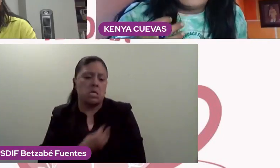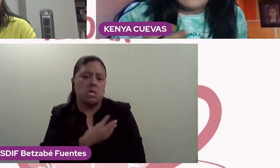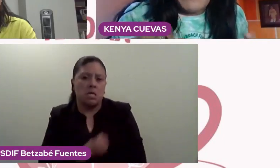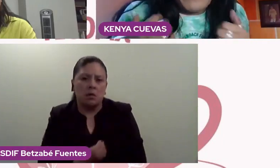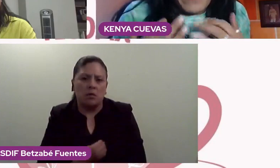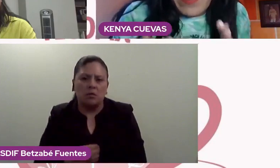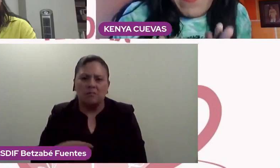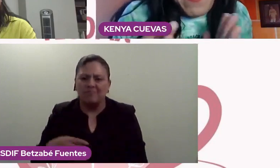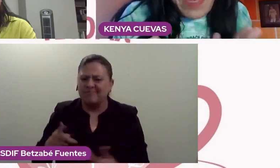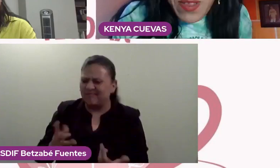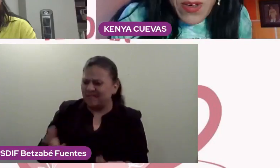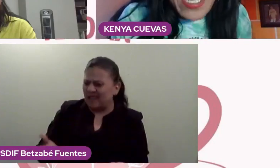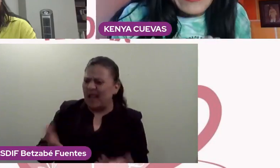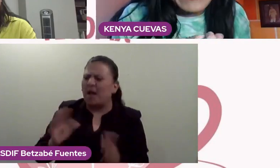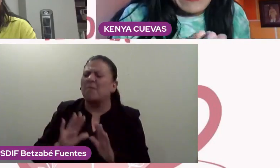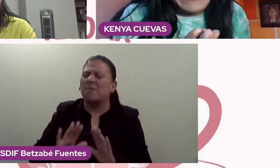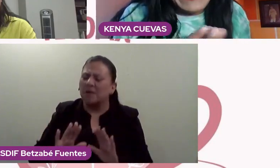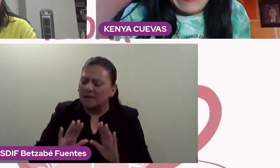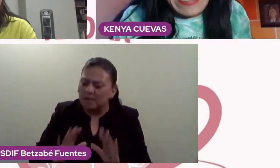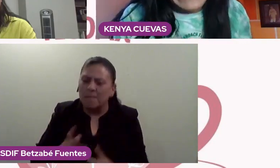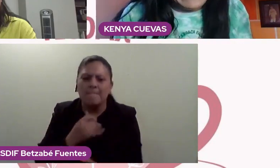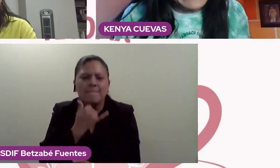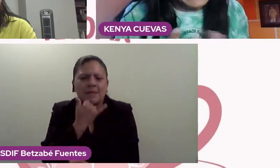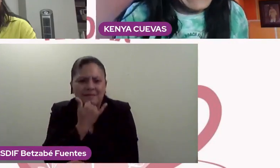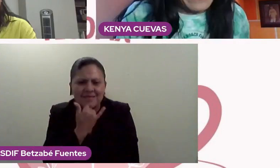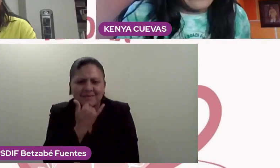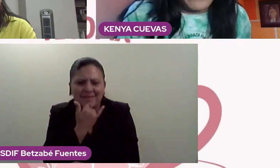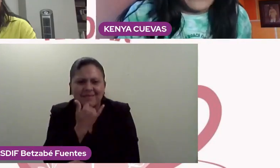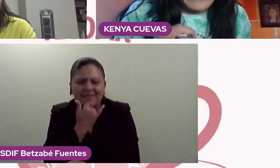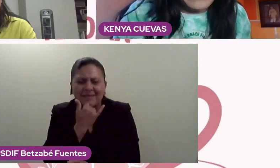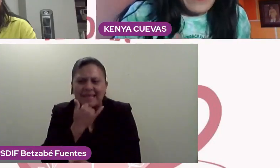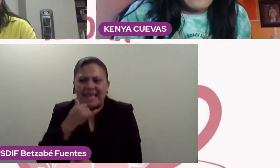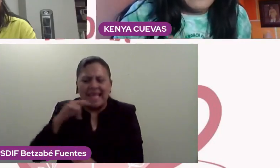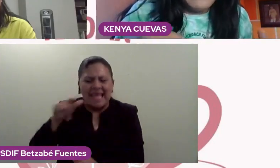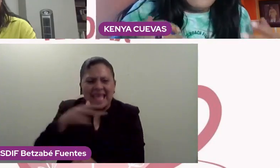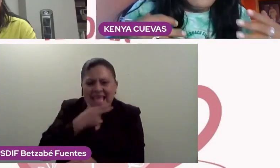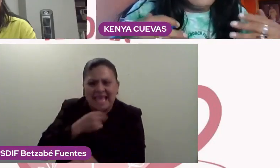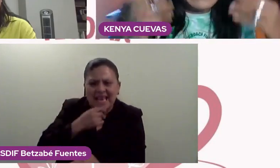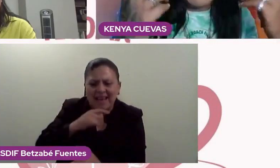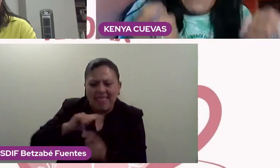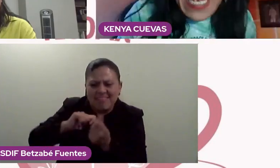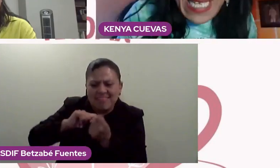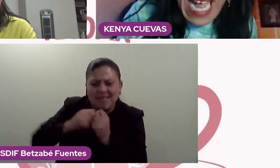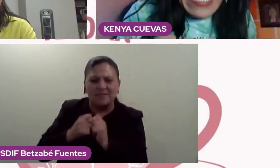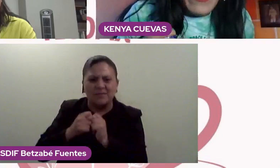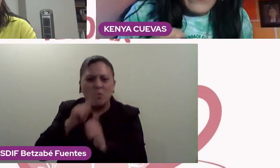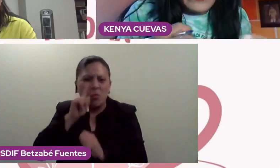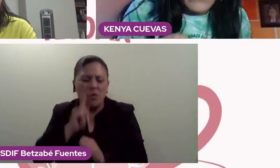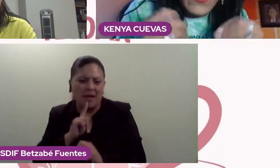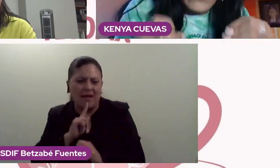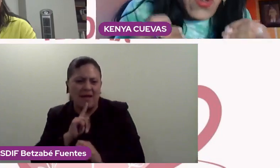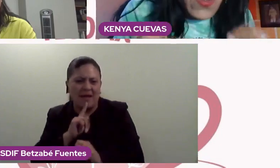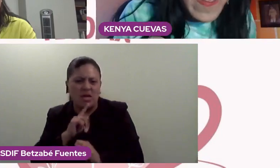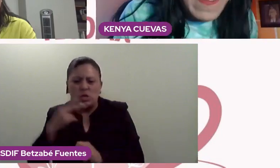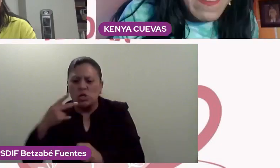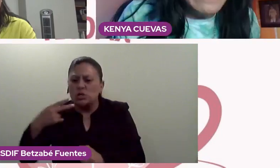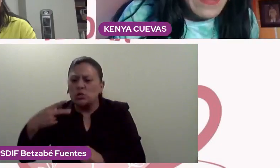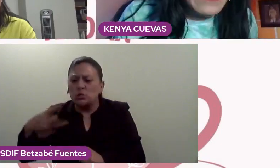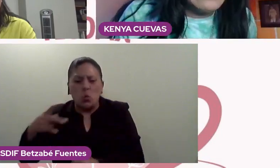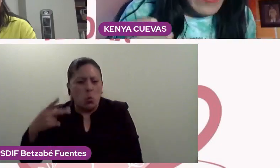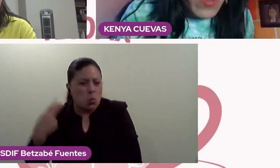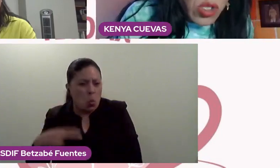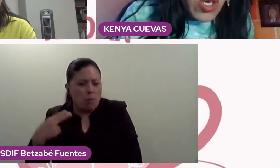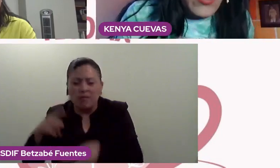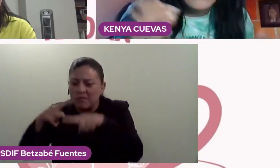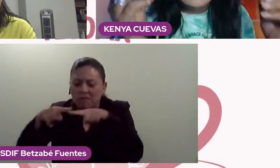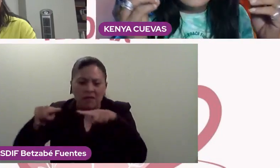Y yo les decía, pero a ver, perdón, es que él era ella, ¿no? Ella se llamaba tal, ¿no? Y construyó una